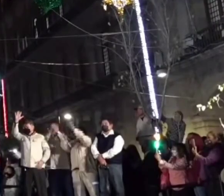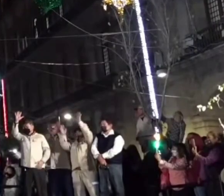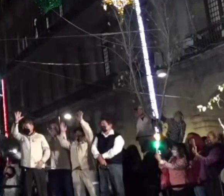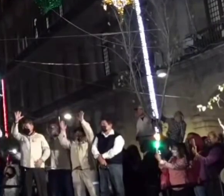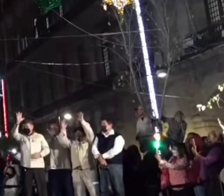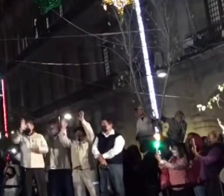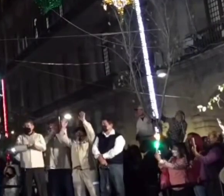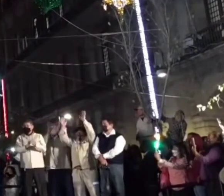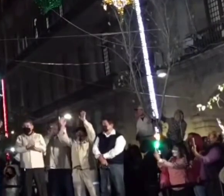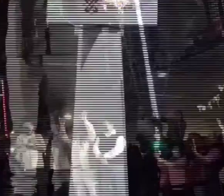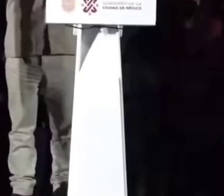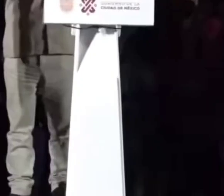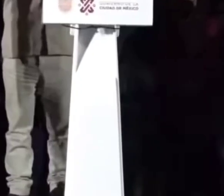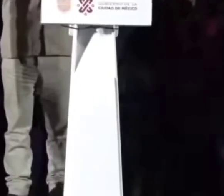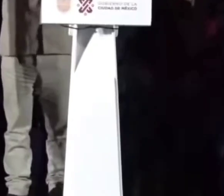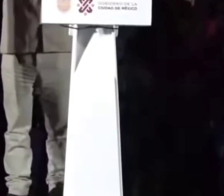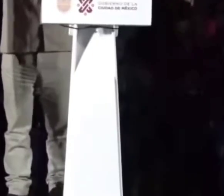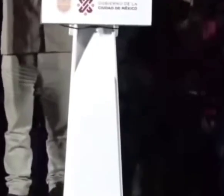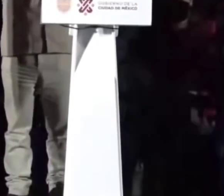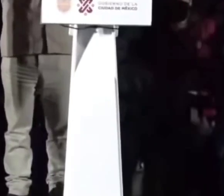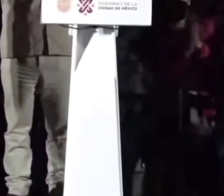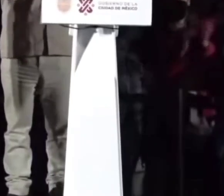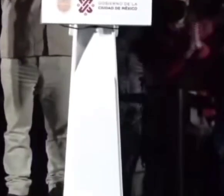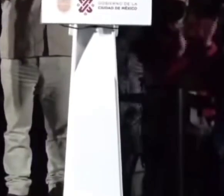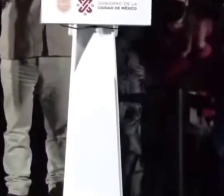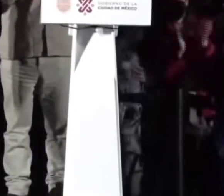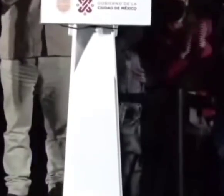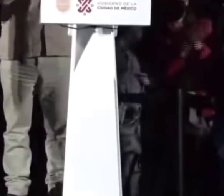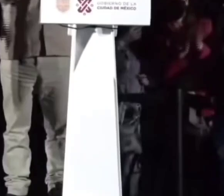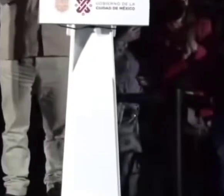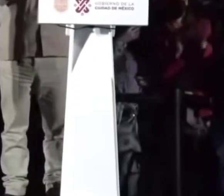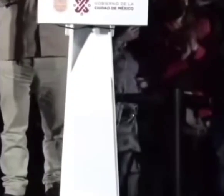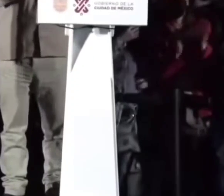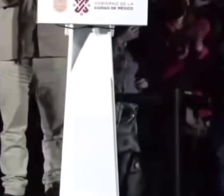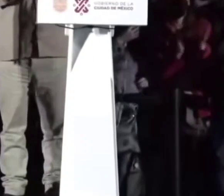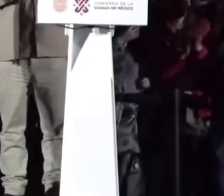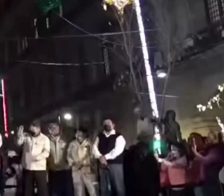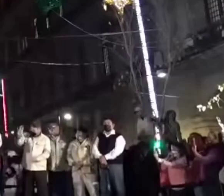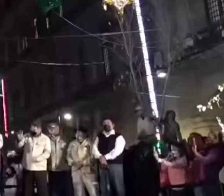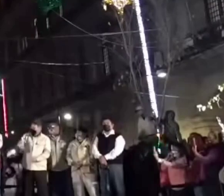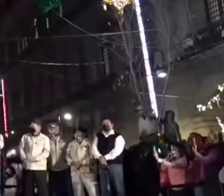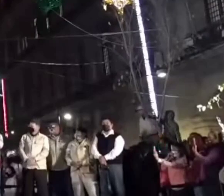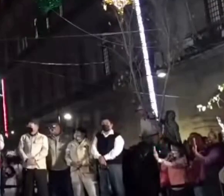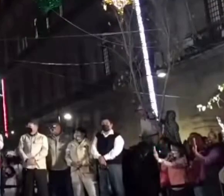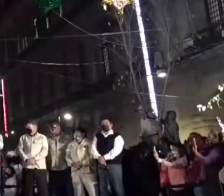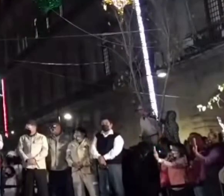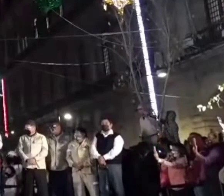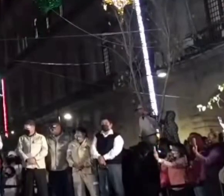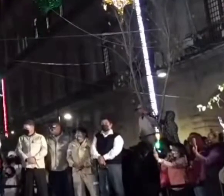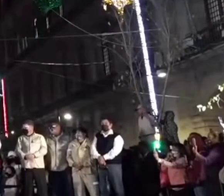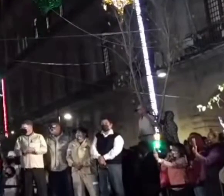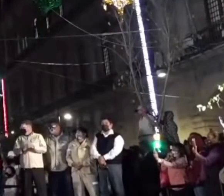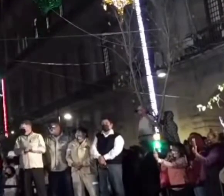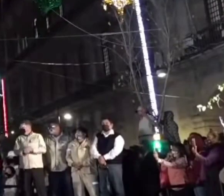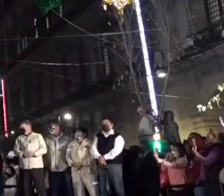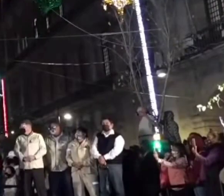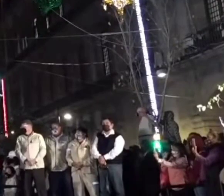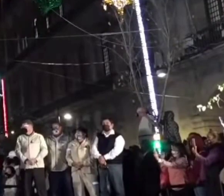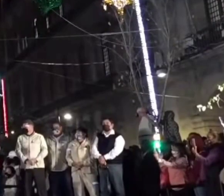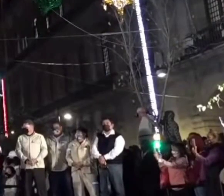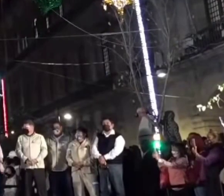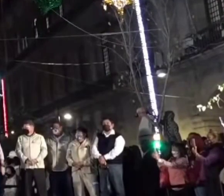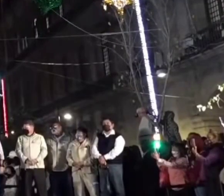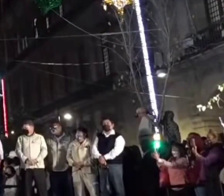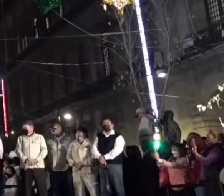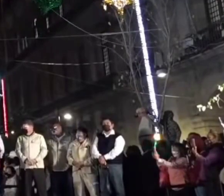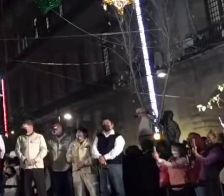Servicios. Y por supuesto, saludamos contar con todas y todos ustedes aquí en el Zócalo de la Ciudad de México.